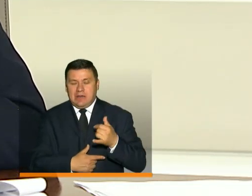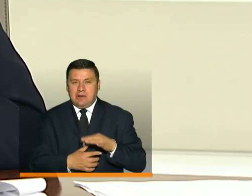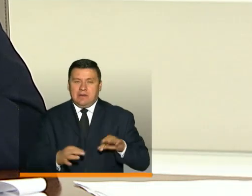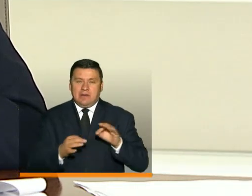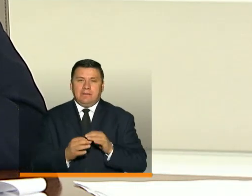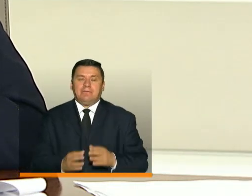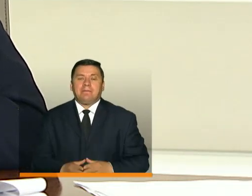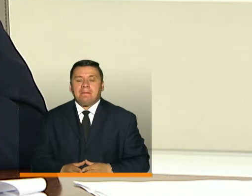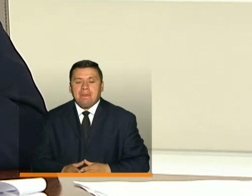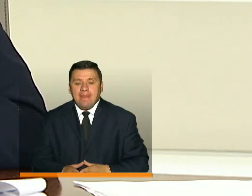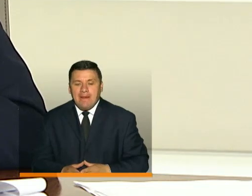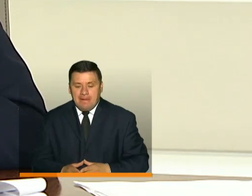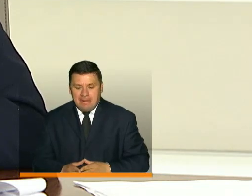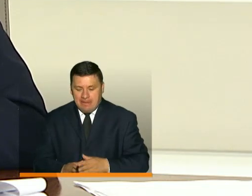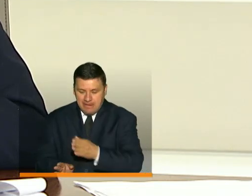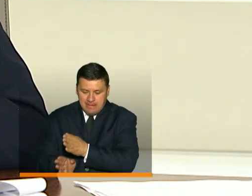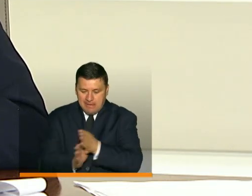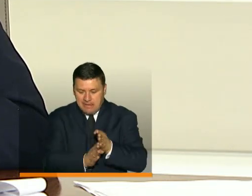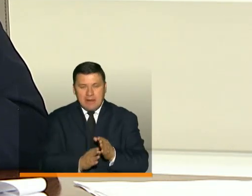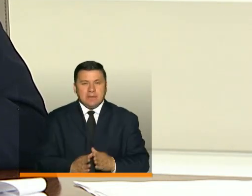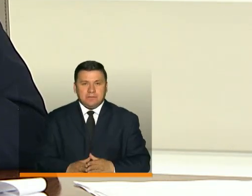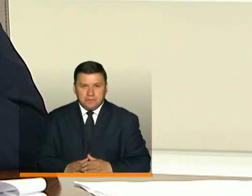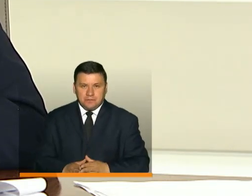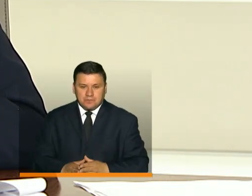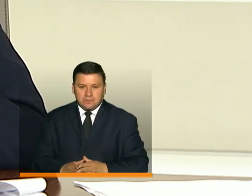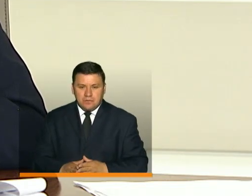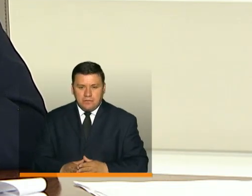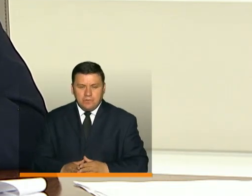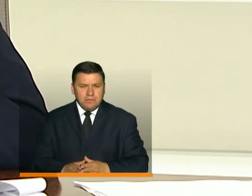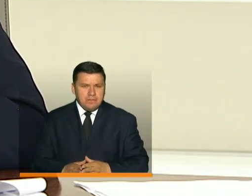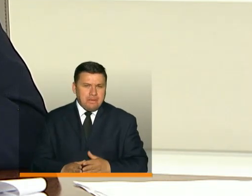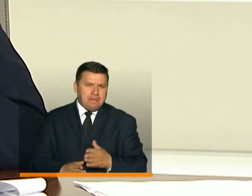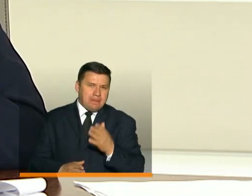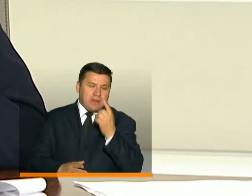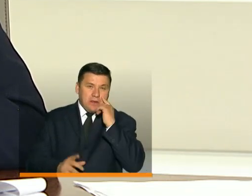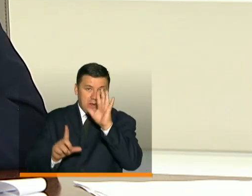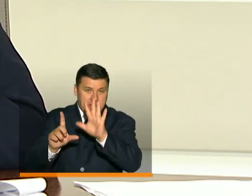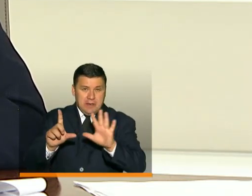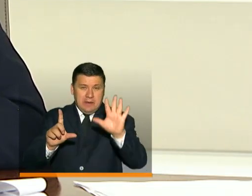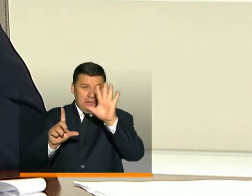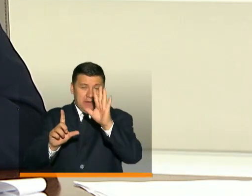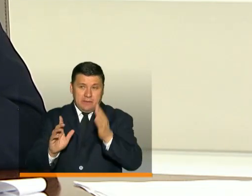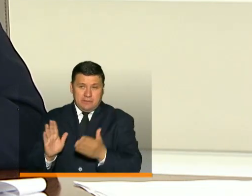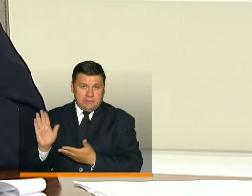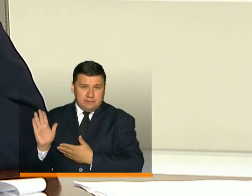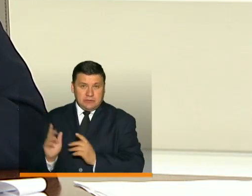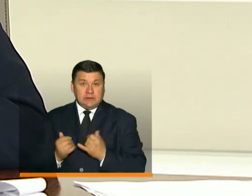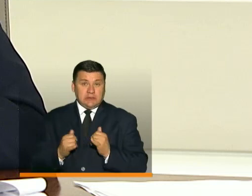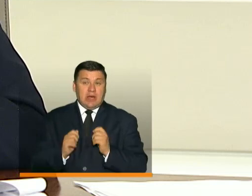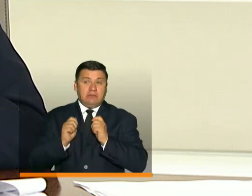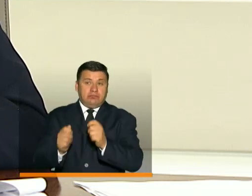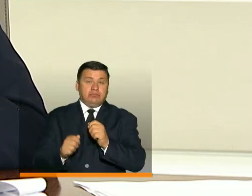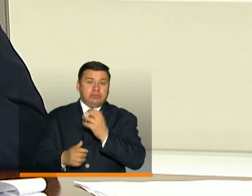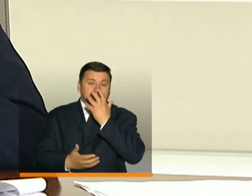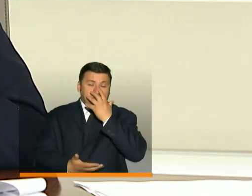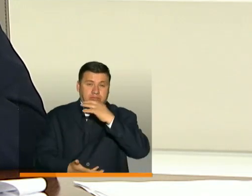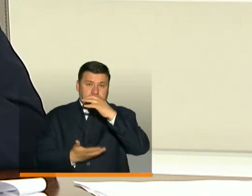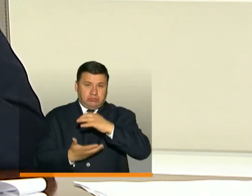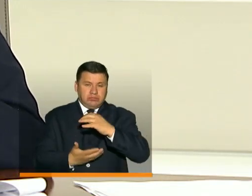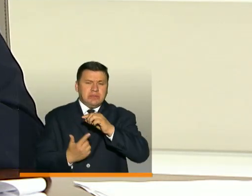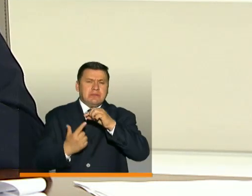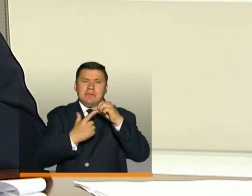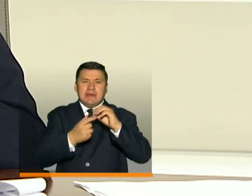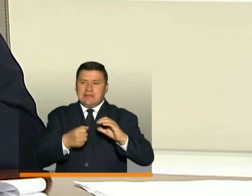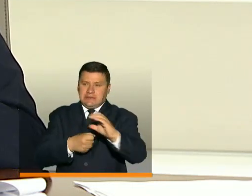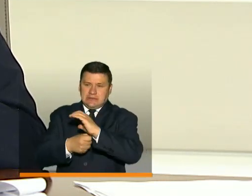ascenso de curva. Tenemos un video de la entrega de ventiladores a las